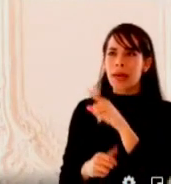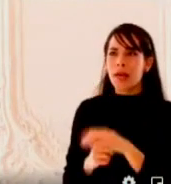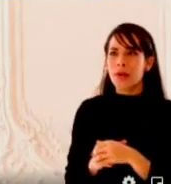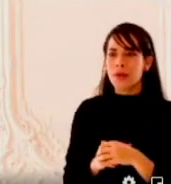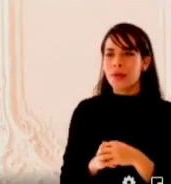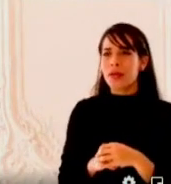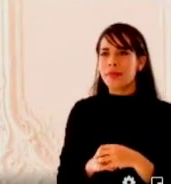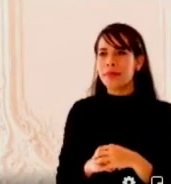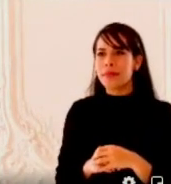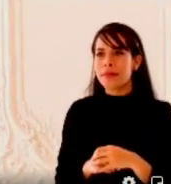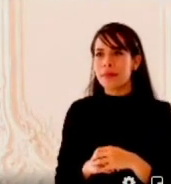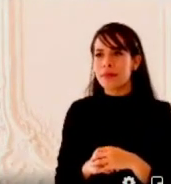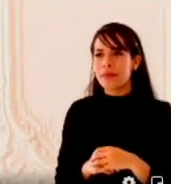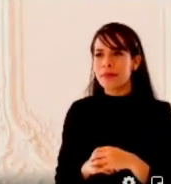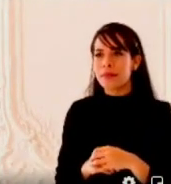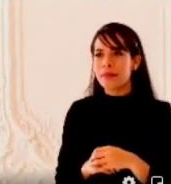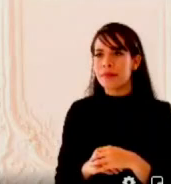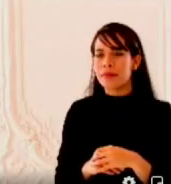Lavoy.